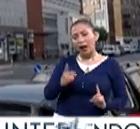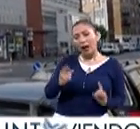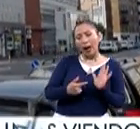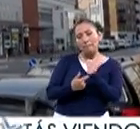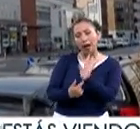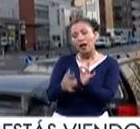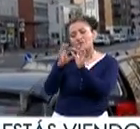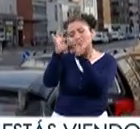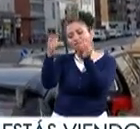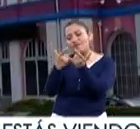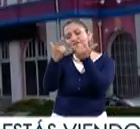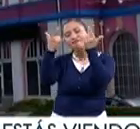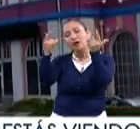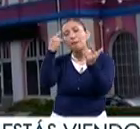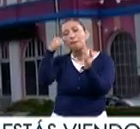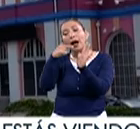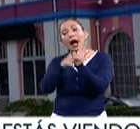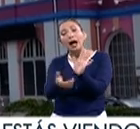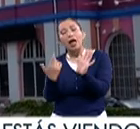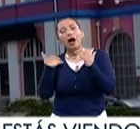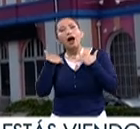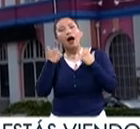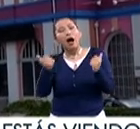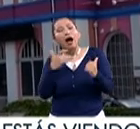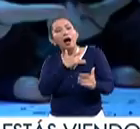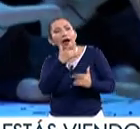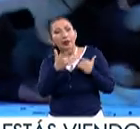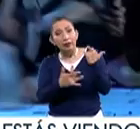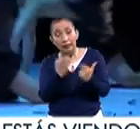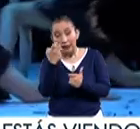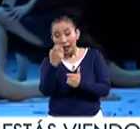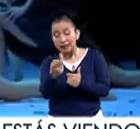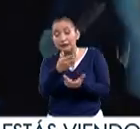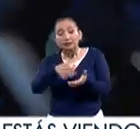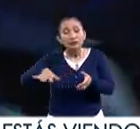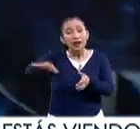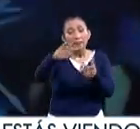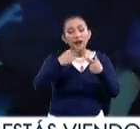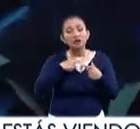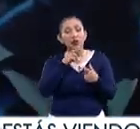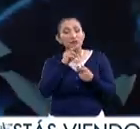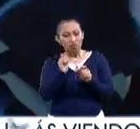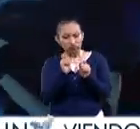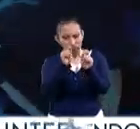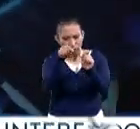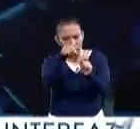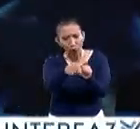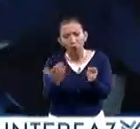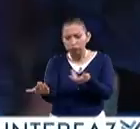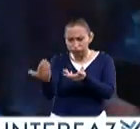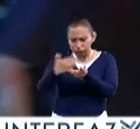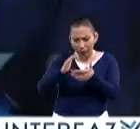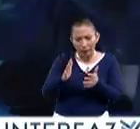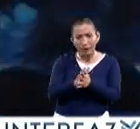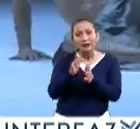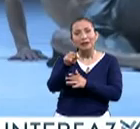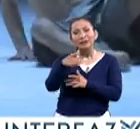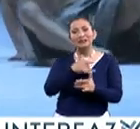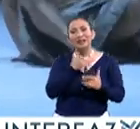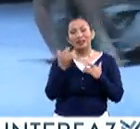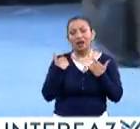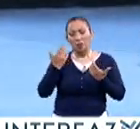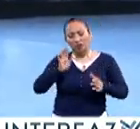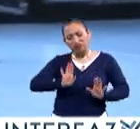y narrativa para dar paso a la comprensión emocional. Es darle a la gente una voz, hacerlos partícipes y que se